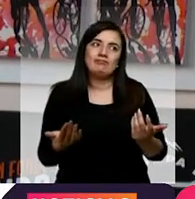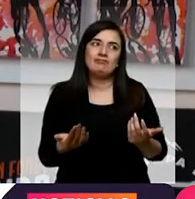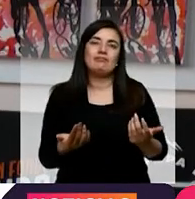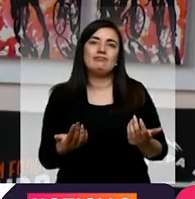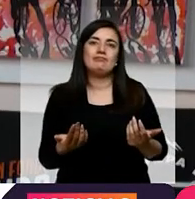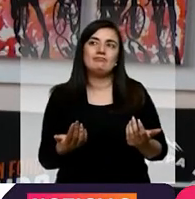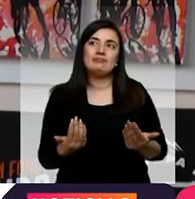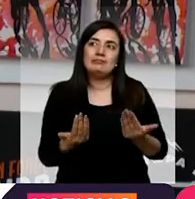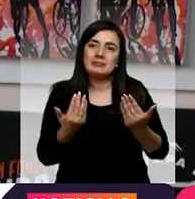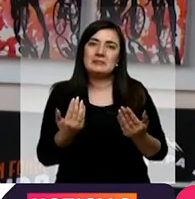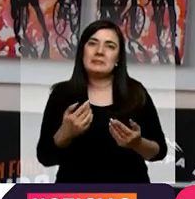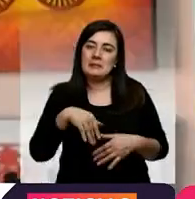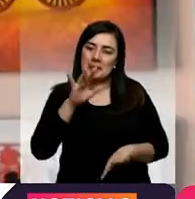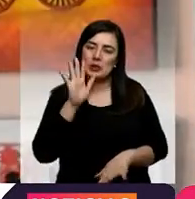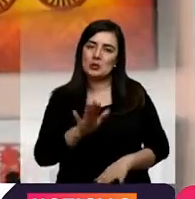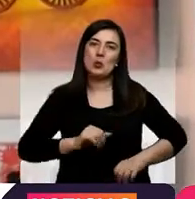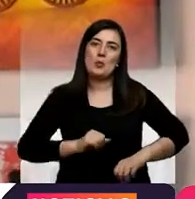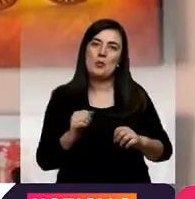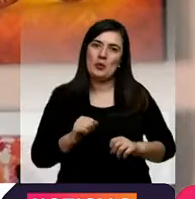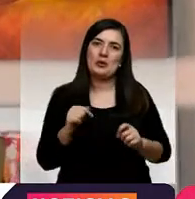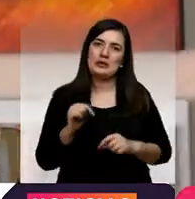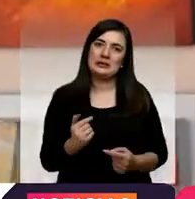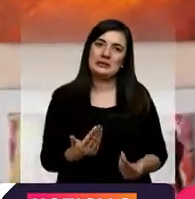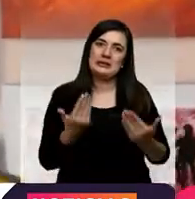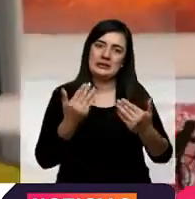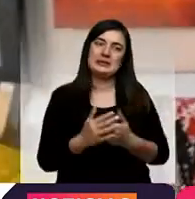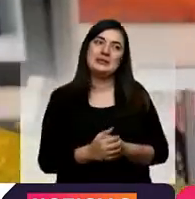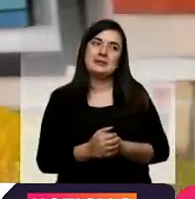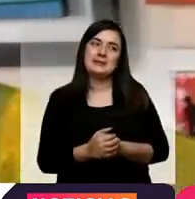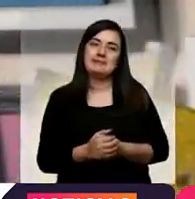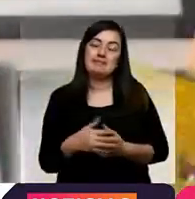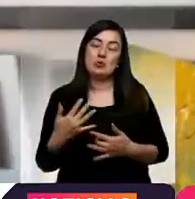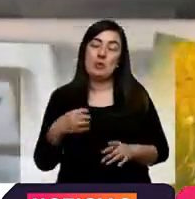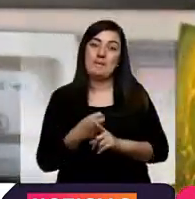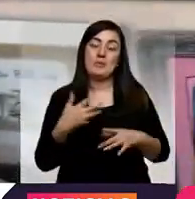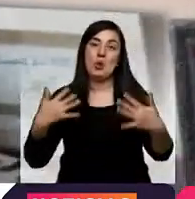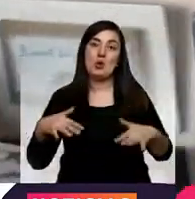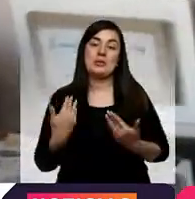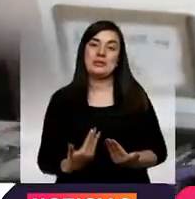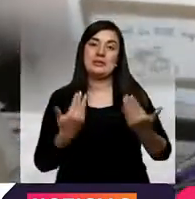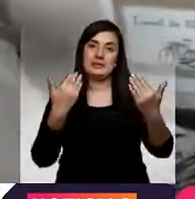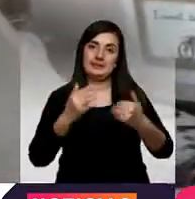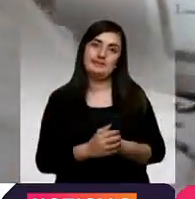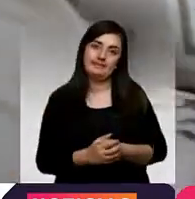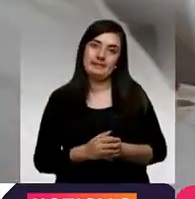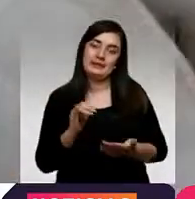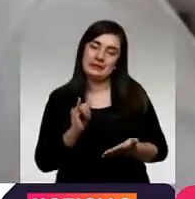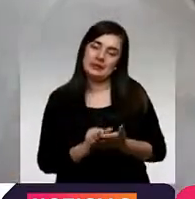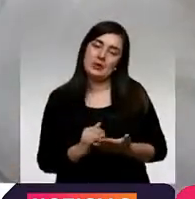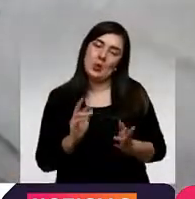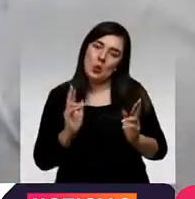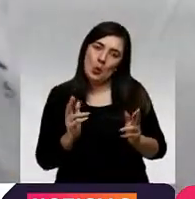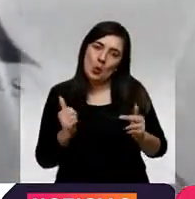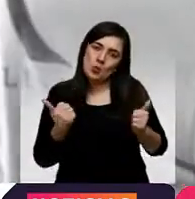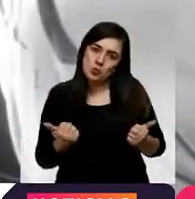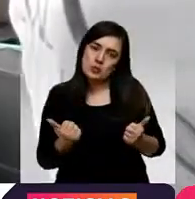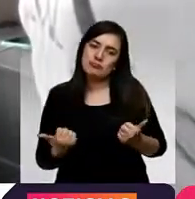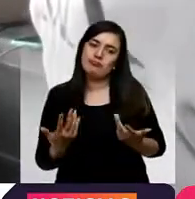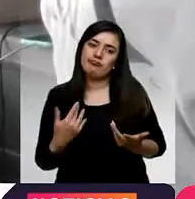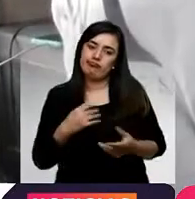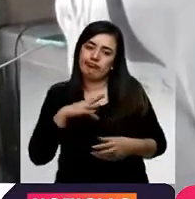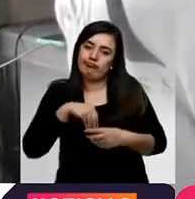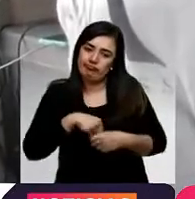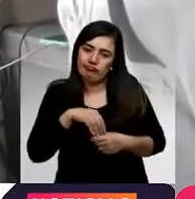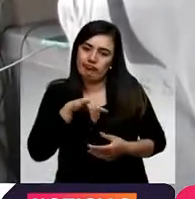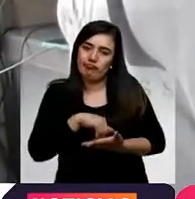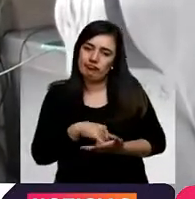pues más que todo en Bogotá, va a ser un boom, ya lo está haciendo, ¿sí? Y pues qué bueno, digamos, yo ser parte